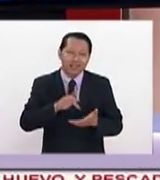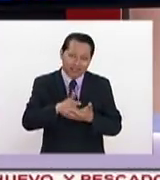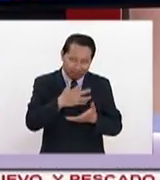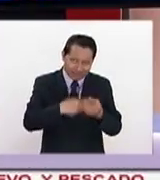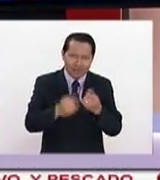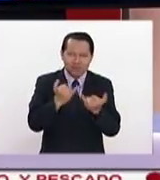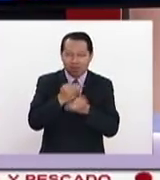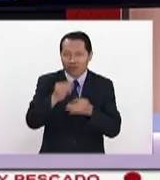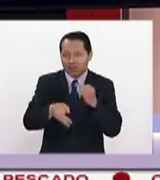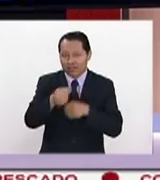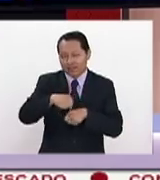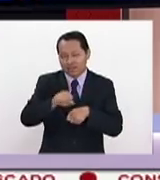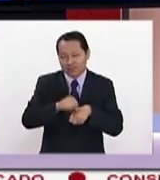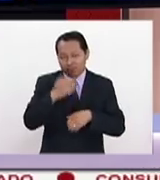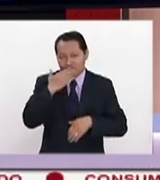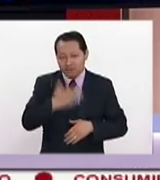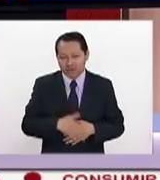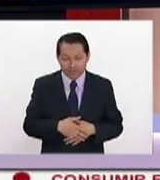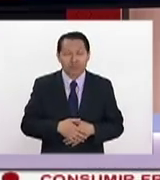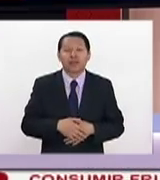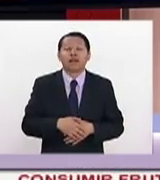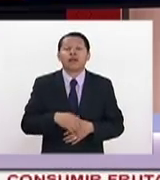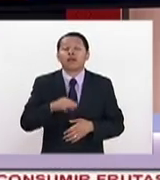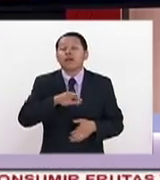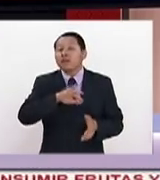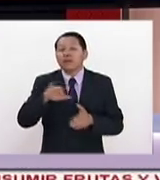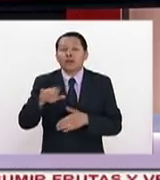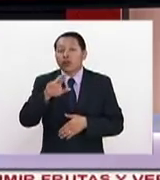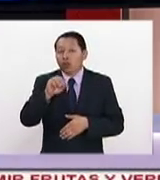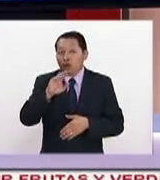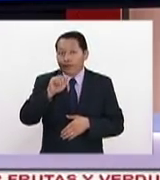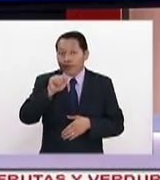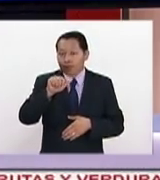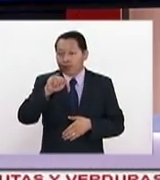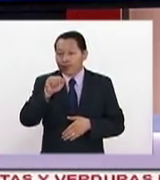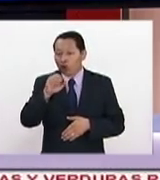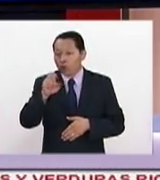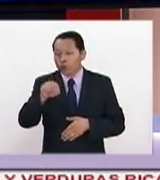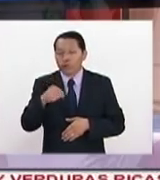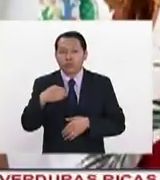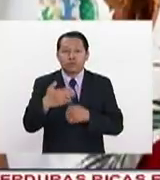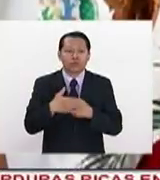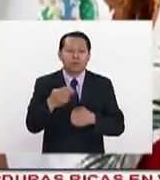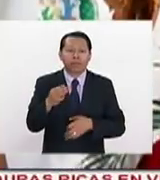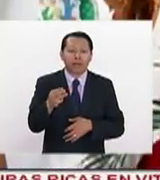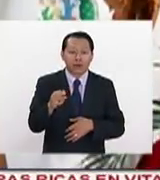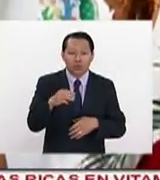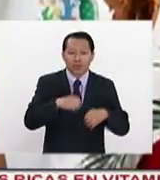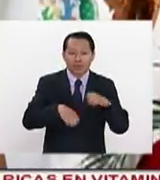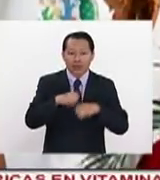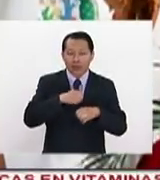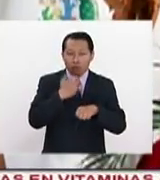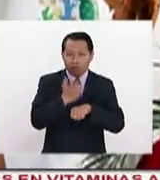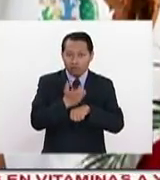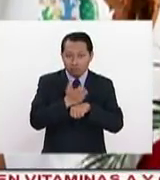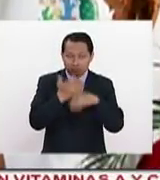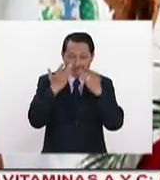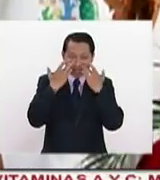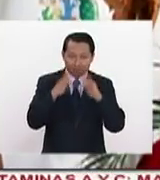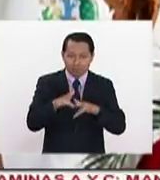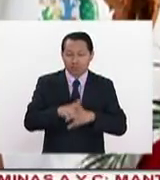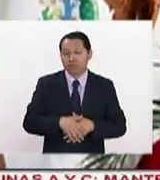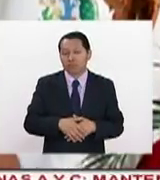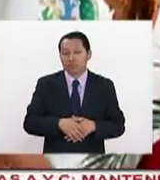un buen fin de semana. Gracias. Roberta Jacobson anunció que en mayo va a dejar su cargo como embajadora de los Estados Unidos en